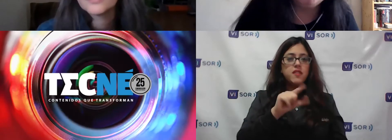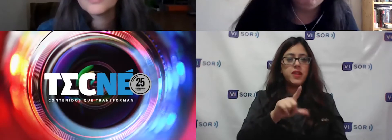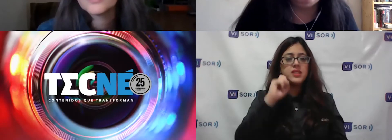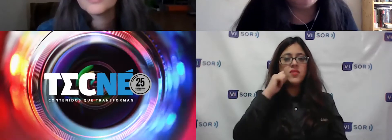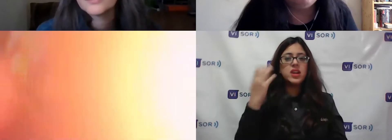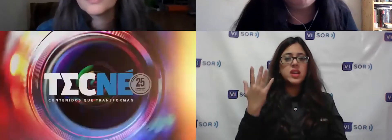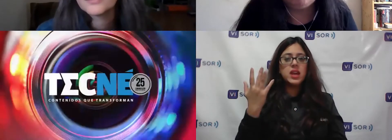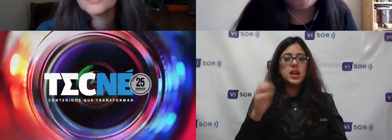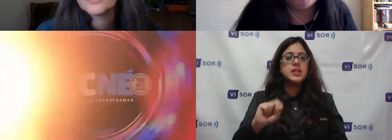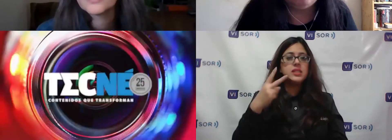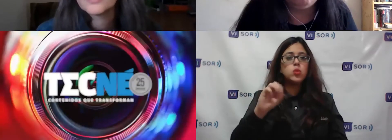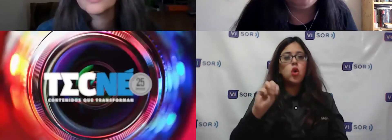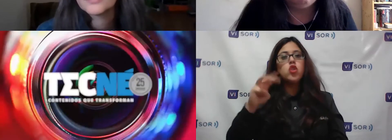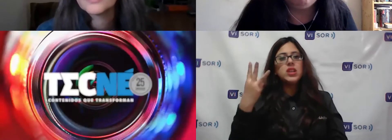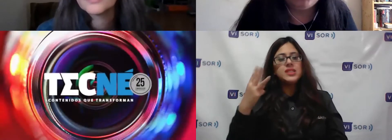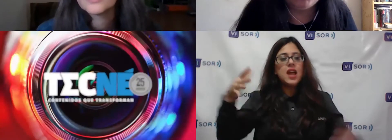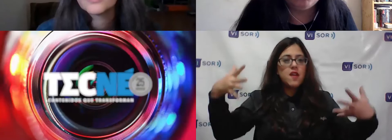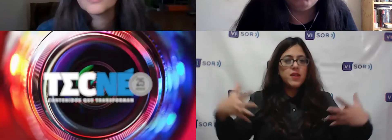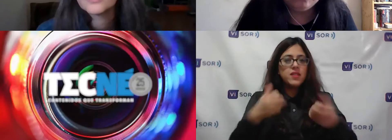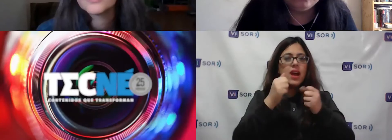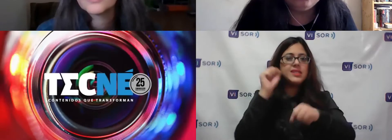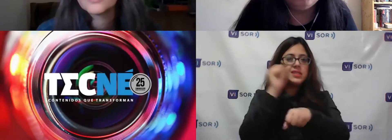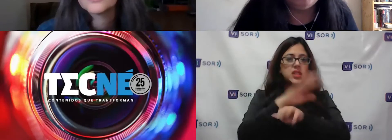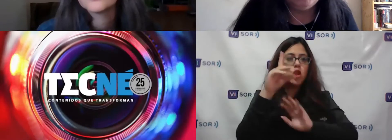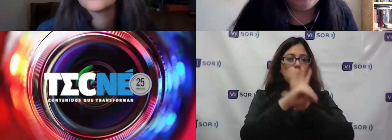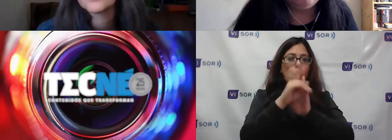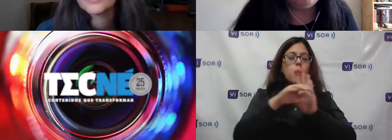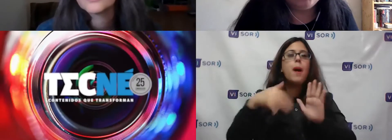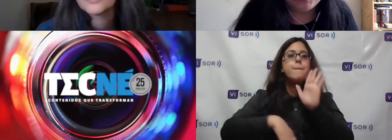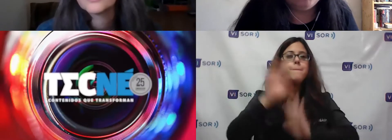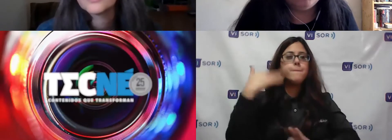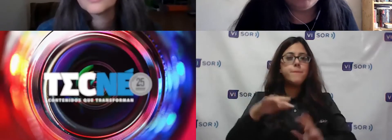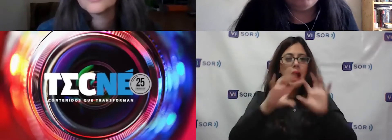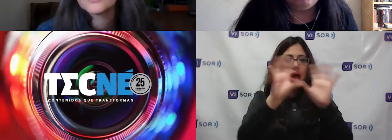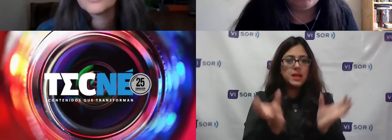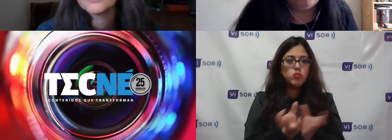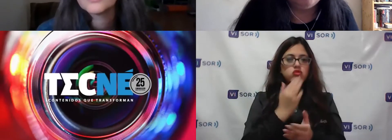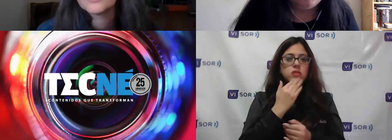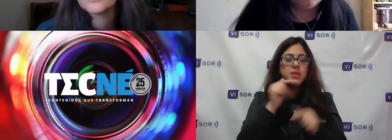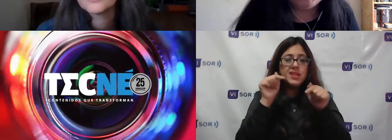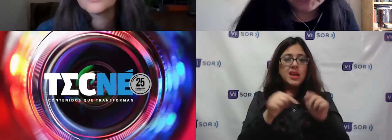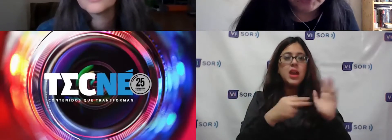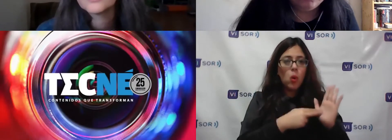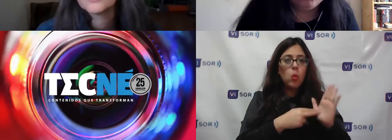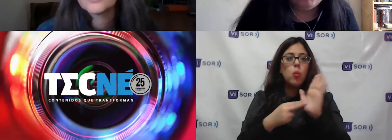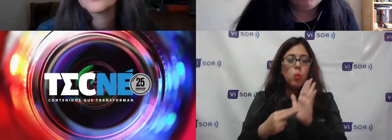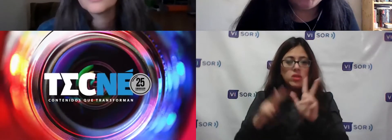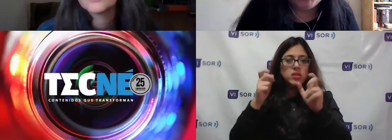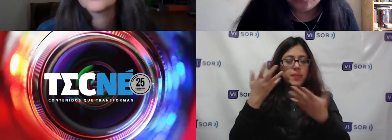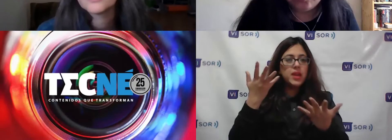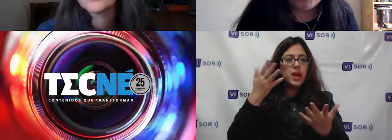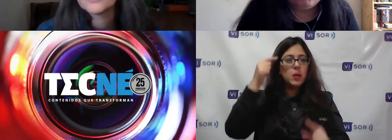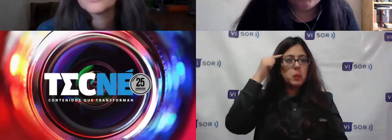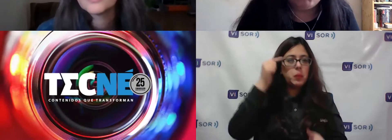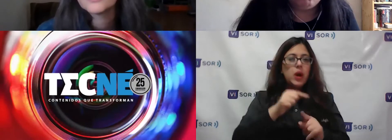el segundo tercer festival de cine documental más importante del mundo y hay una spotlight dedicado al cine chileno donde van a haber